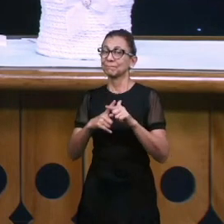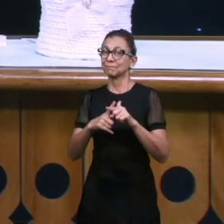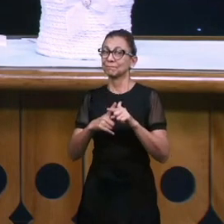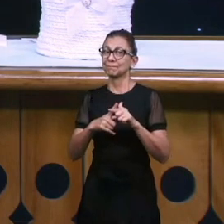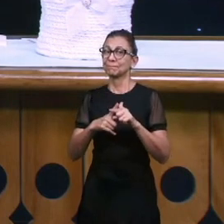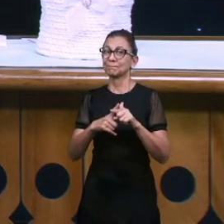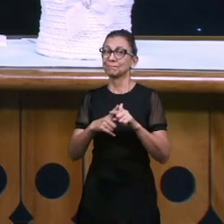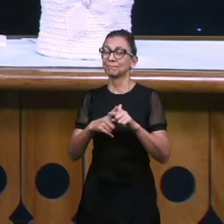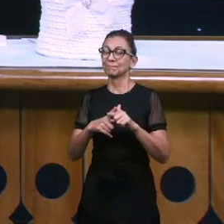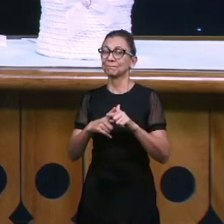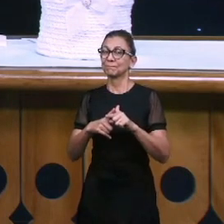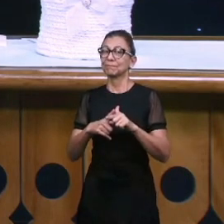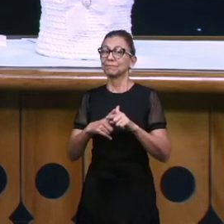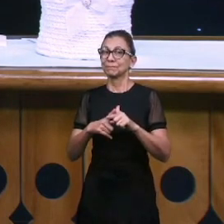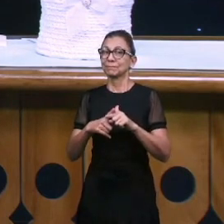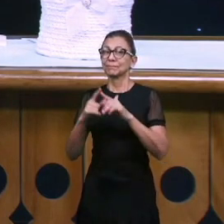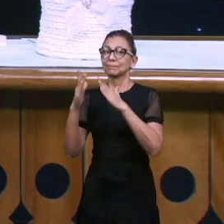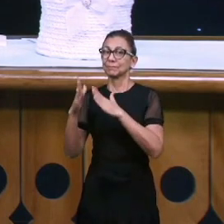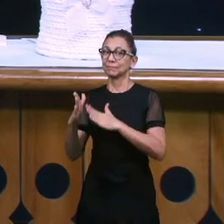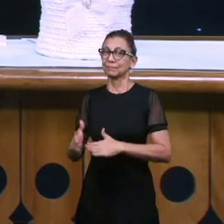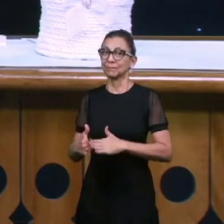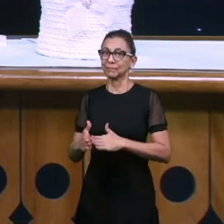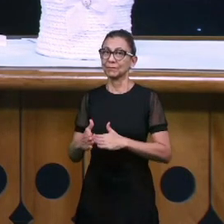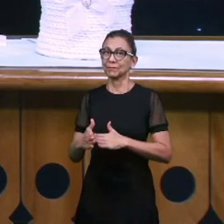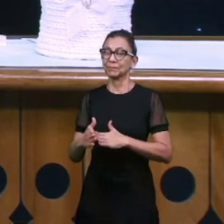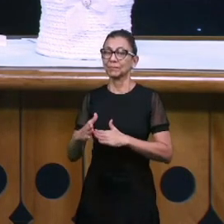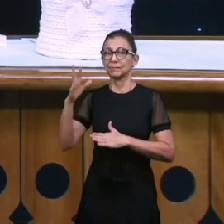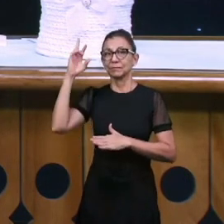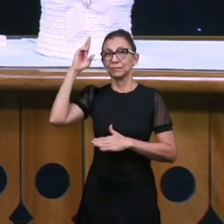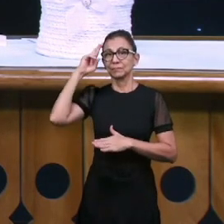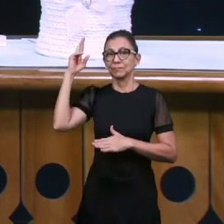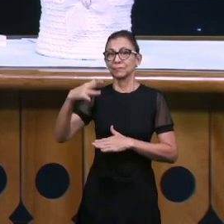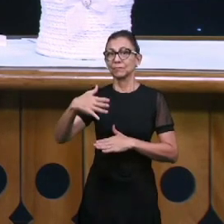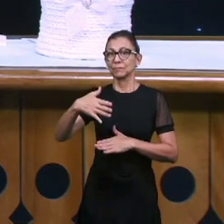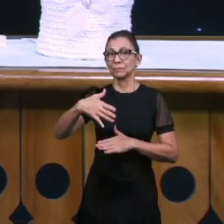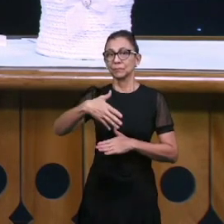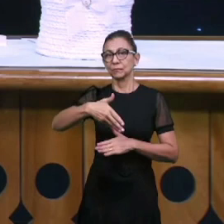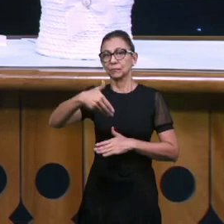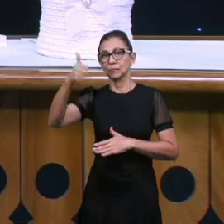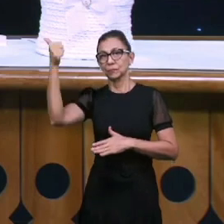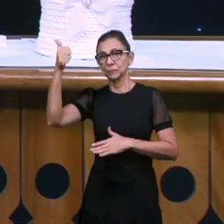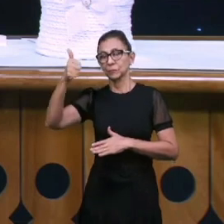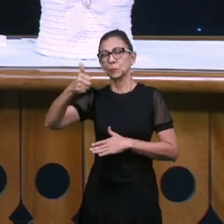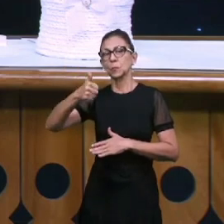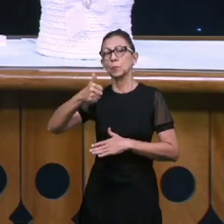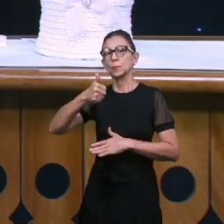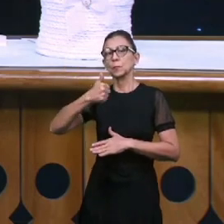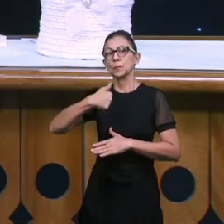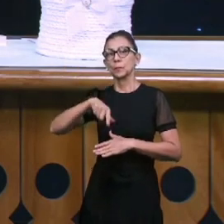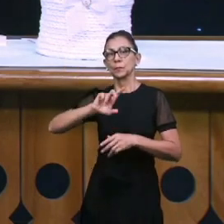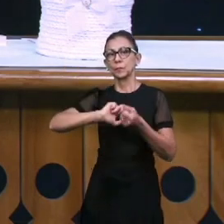fue convocada para conocer el misterio, un misterio que estaba oculto que era Jesús,